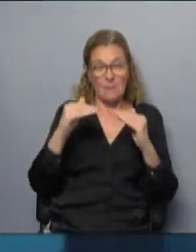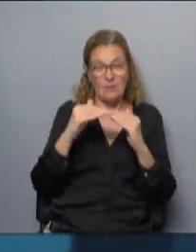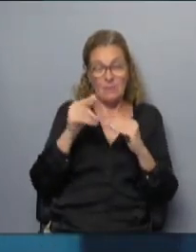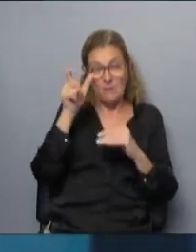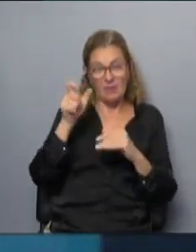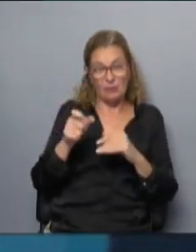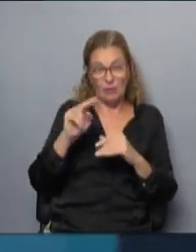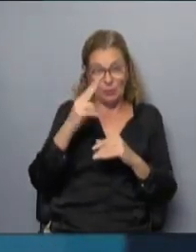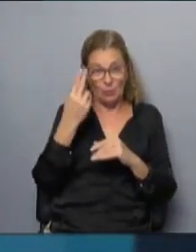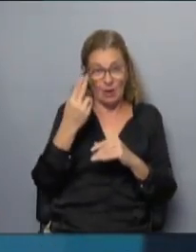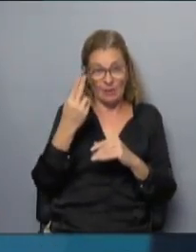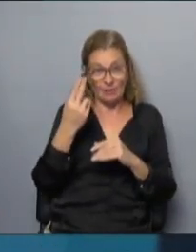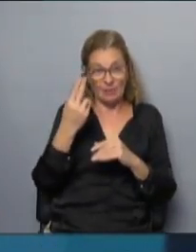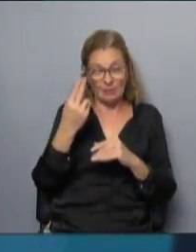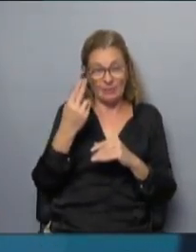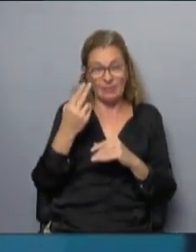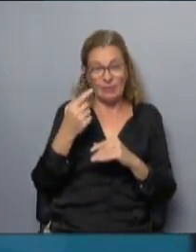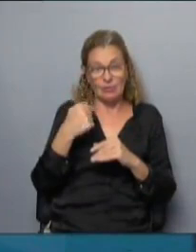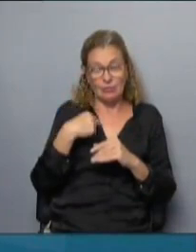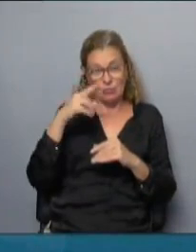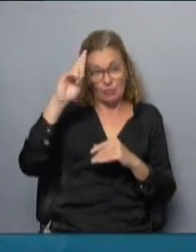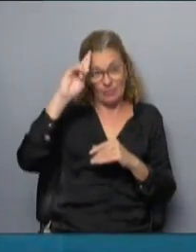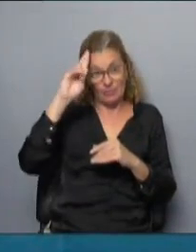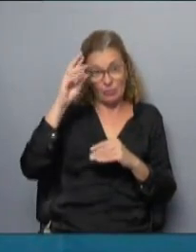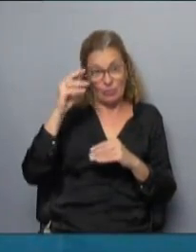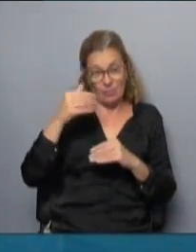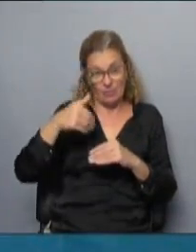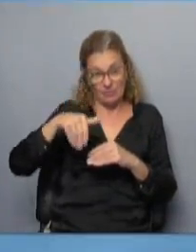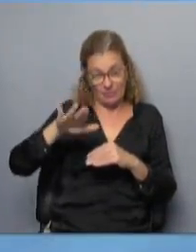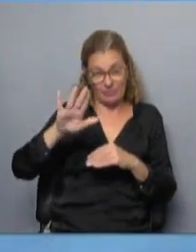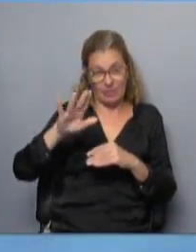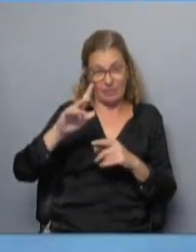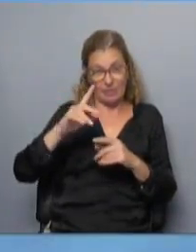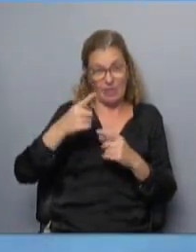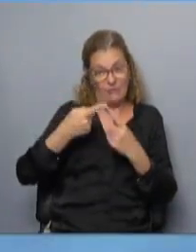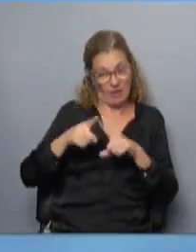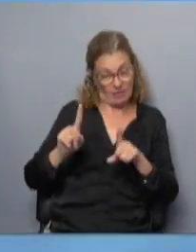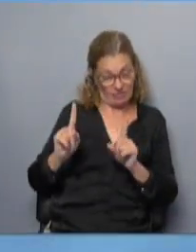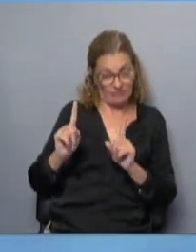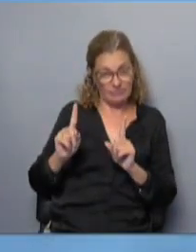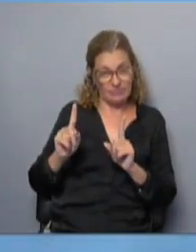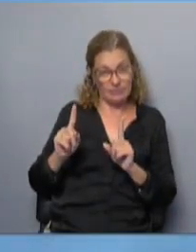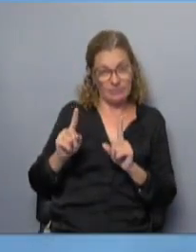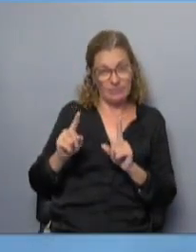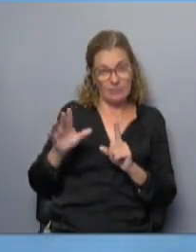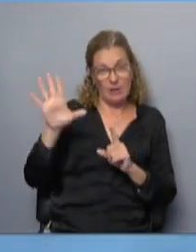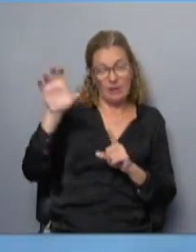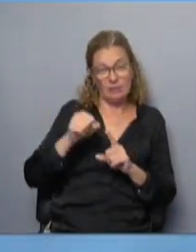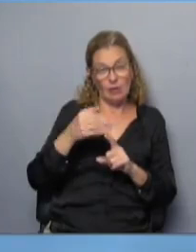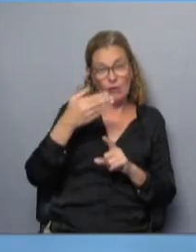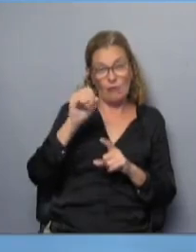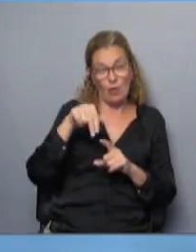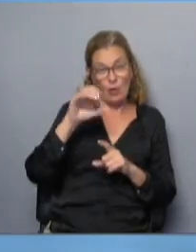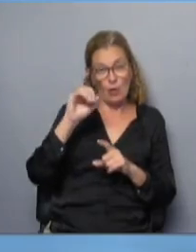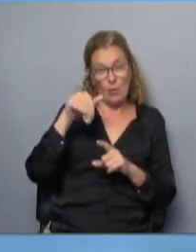uruguay increíble la misma persona a la cual son respeto pila más allá de mi discrepancia que trabajo bueno me fue que transportarán